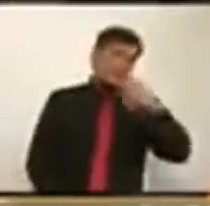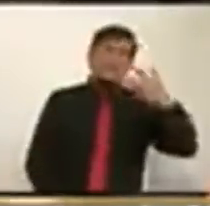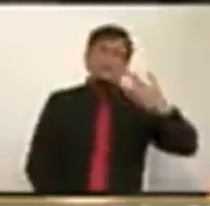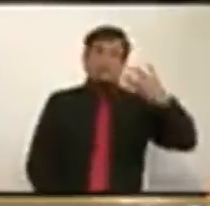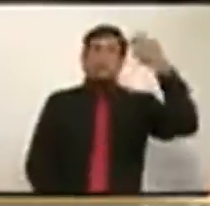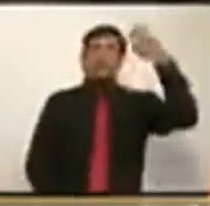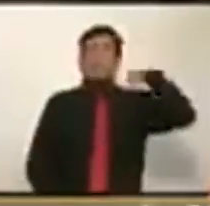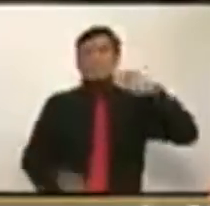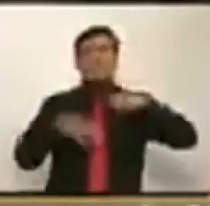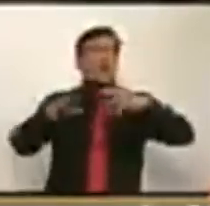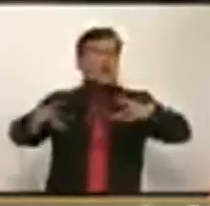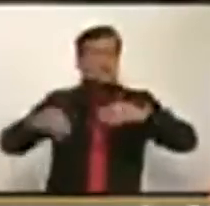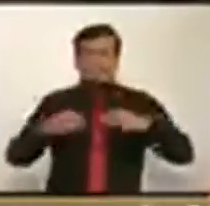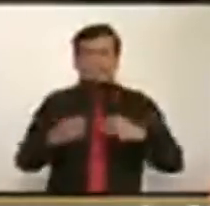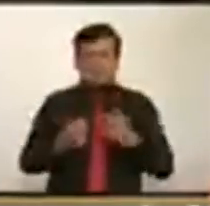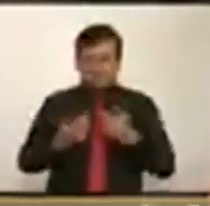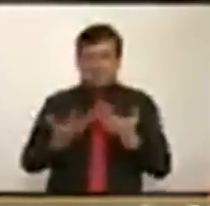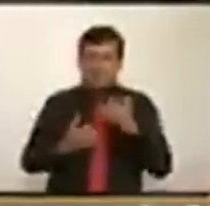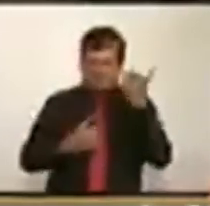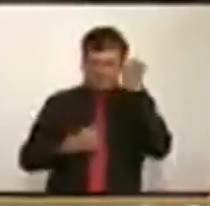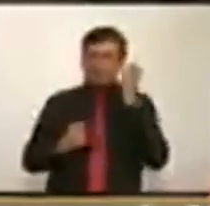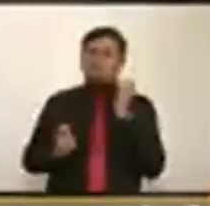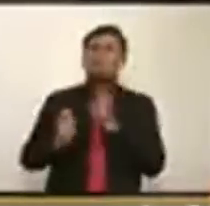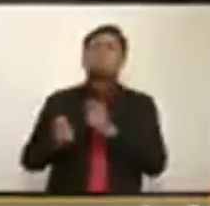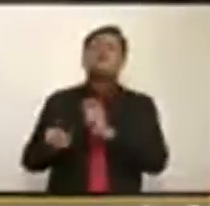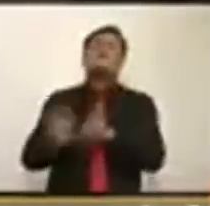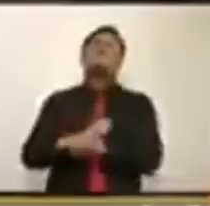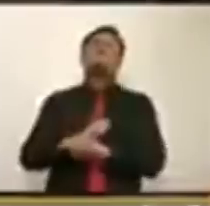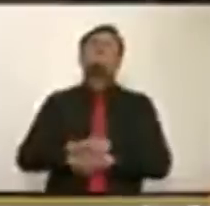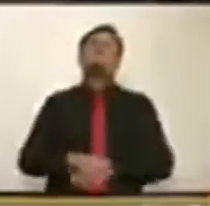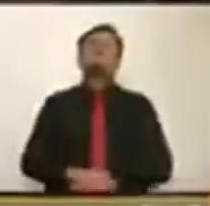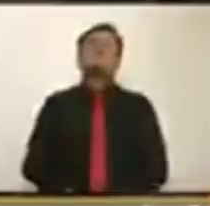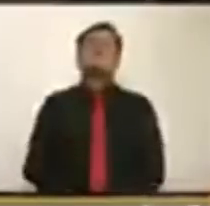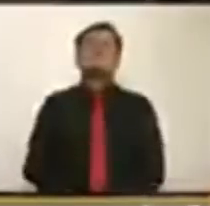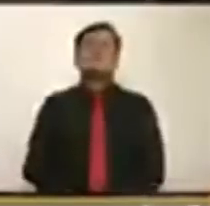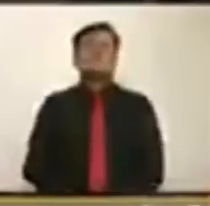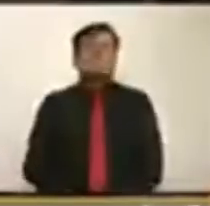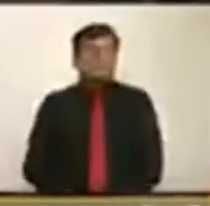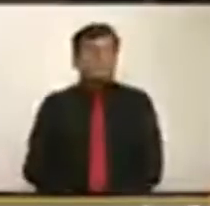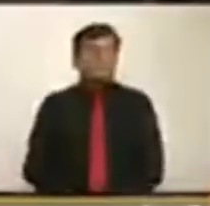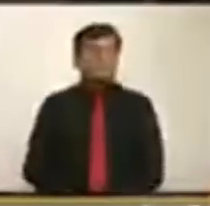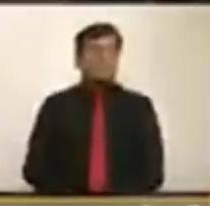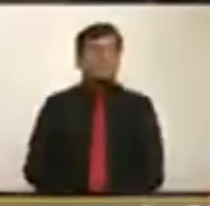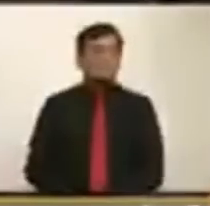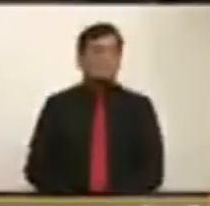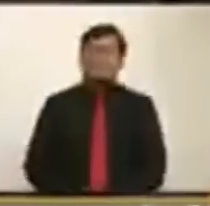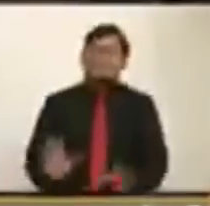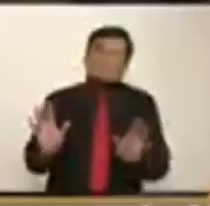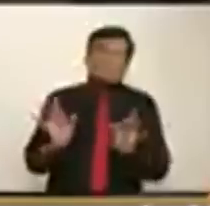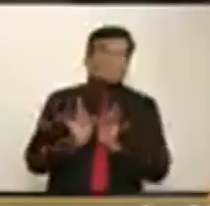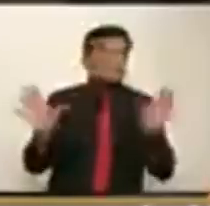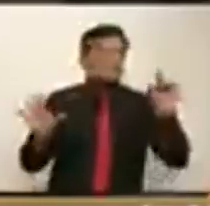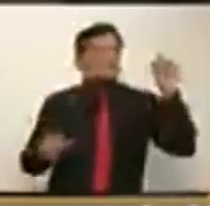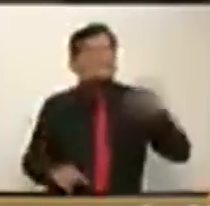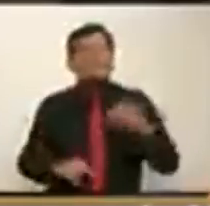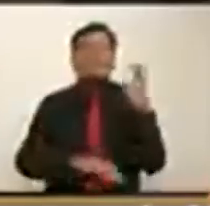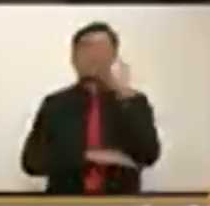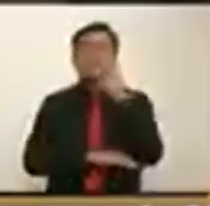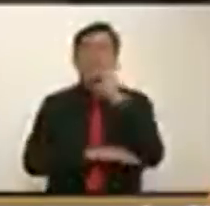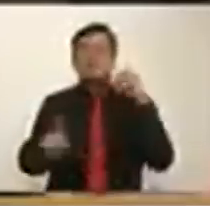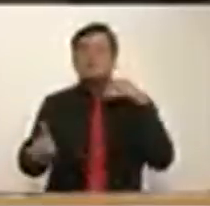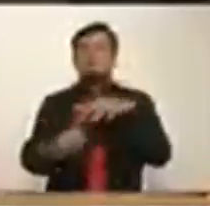propuse fue cambiarla. Y se cambió. Con tan mala suerte para Colombia que la